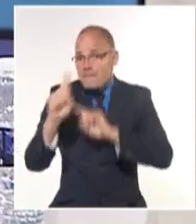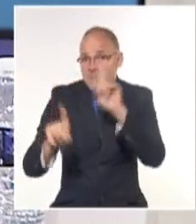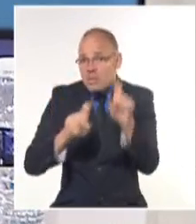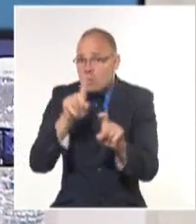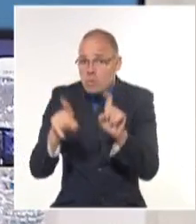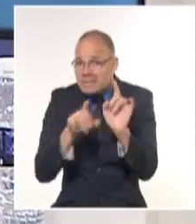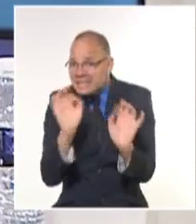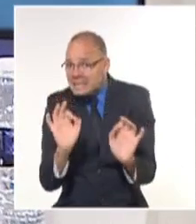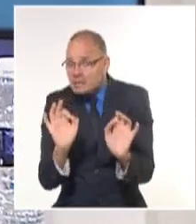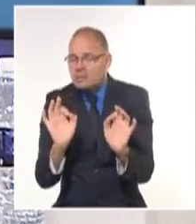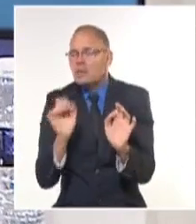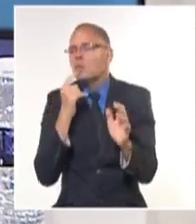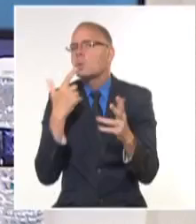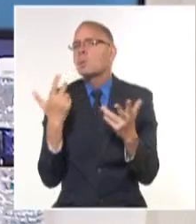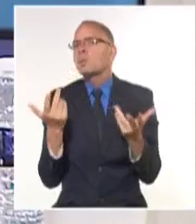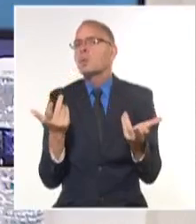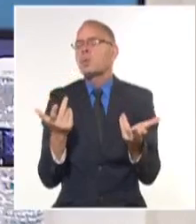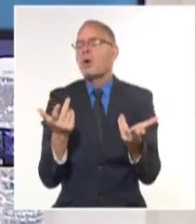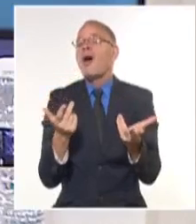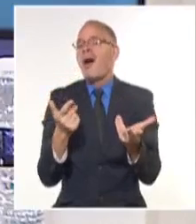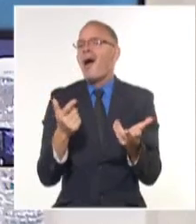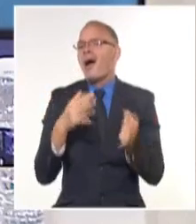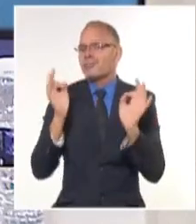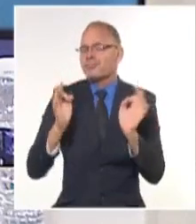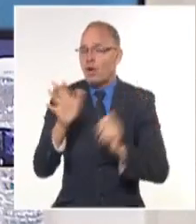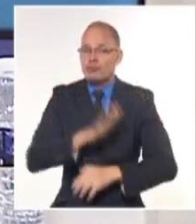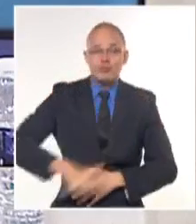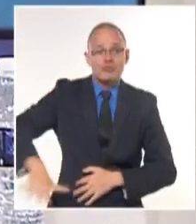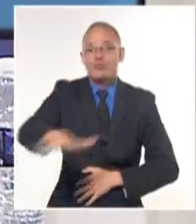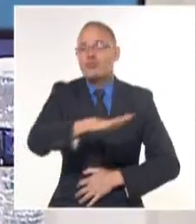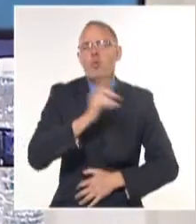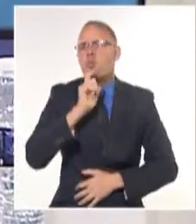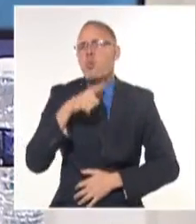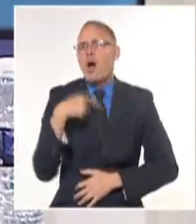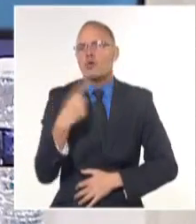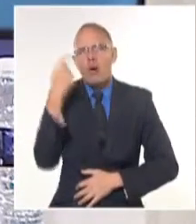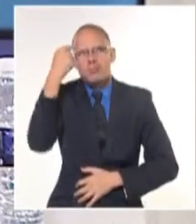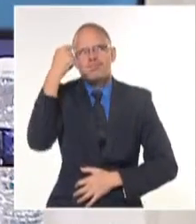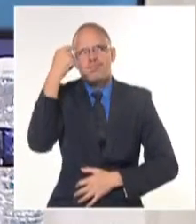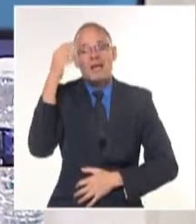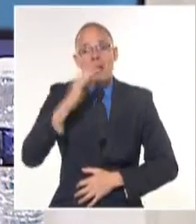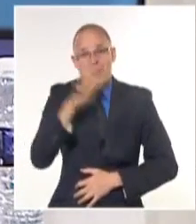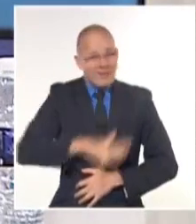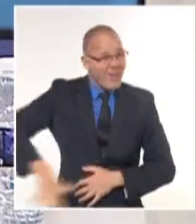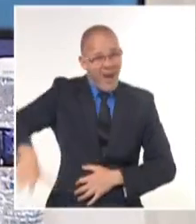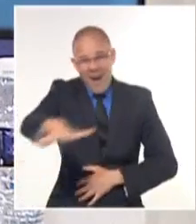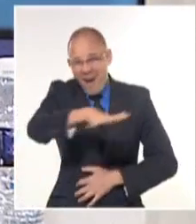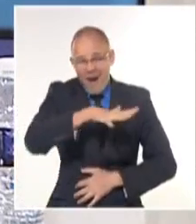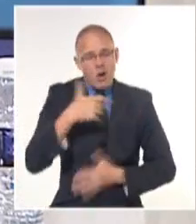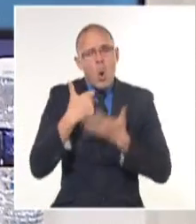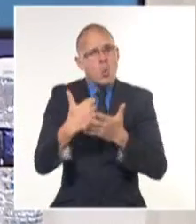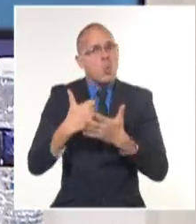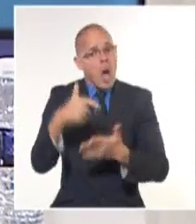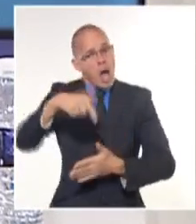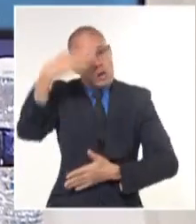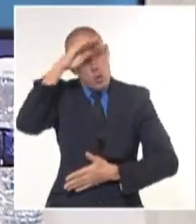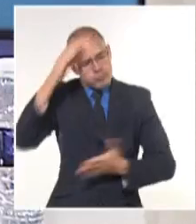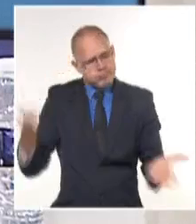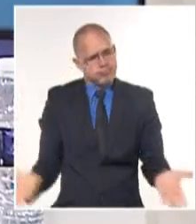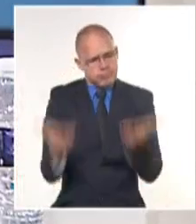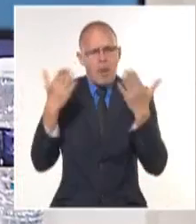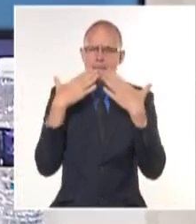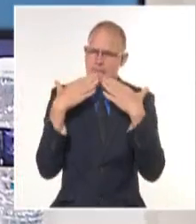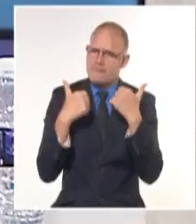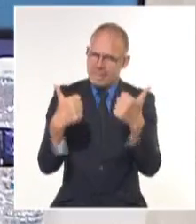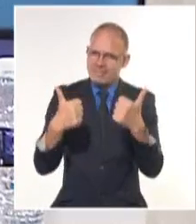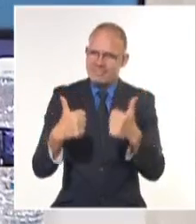cada criterio, siempre tiene que primar en todo momento el deseo de seguir entre todos construyendo ese mejor país que queremos y que